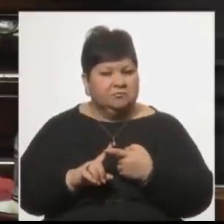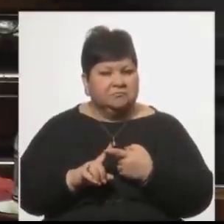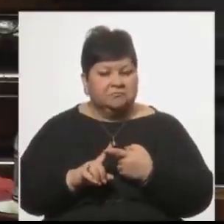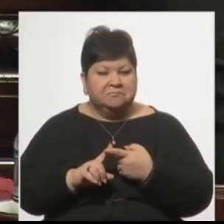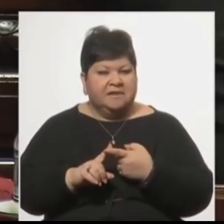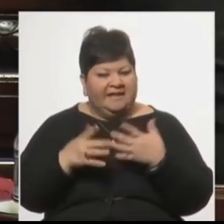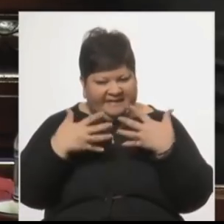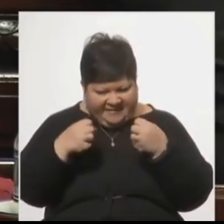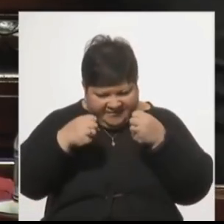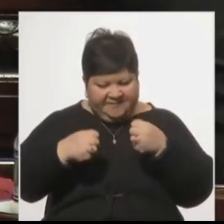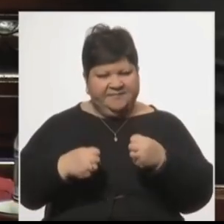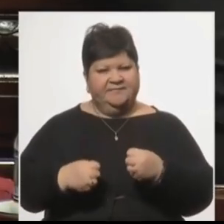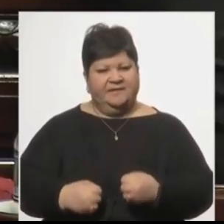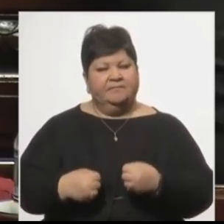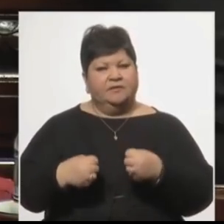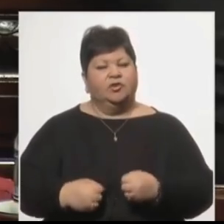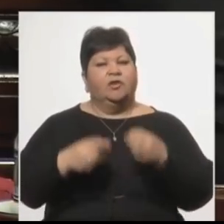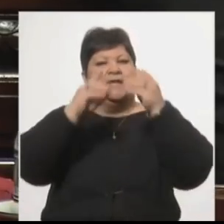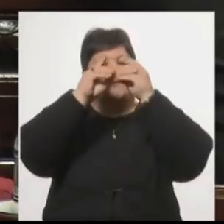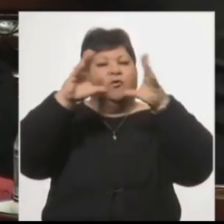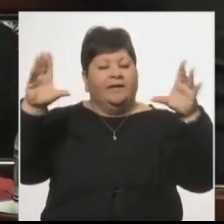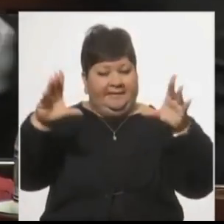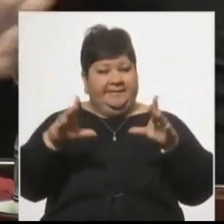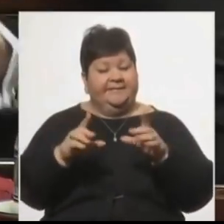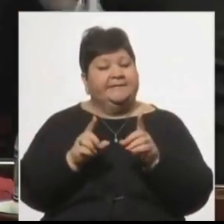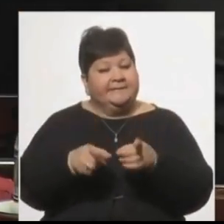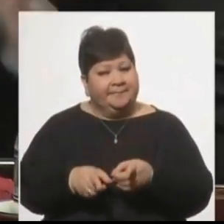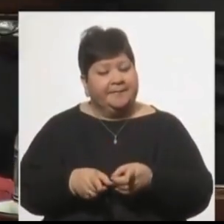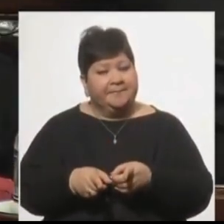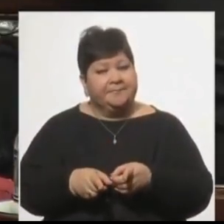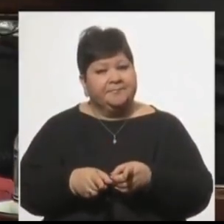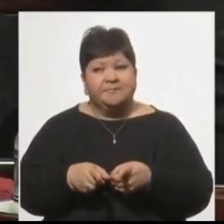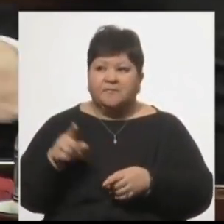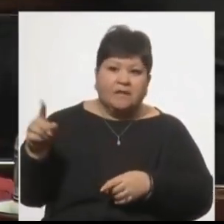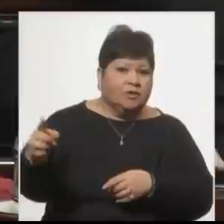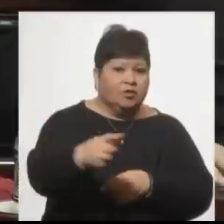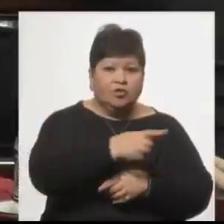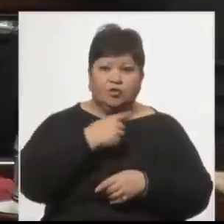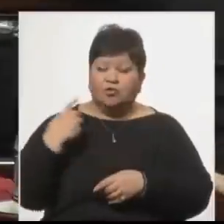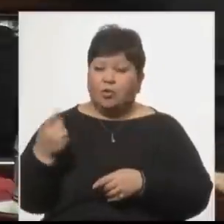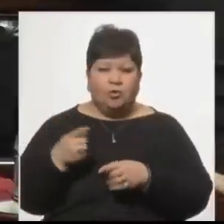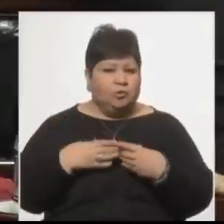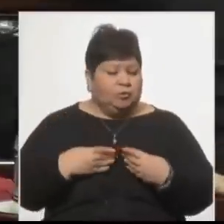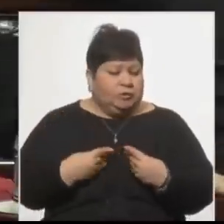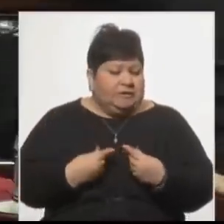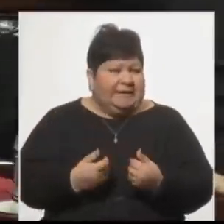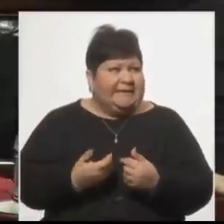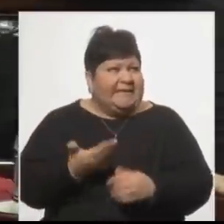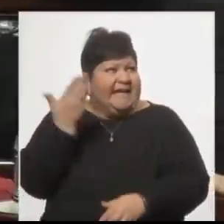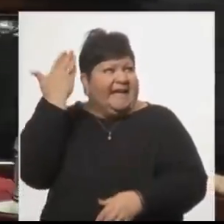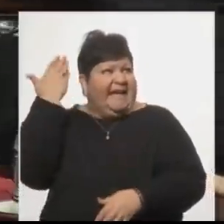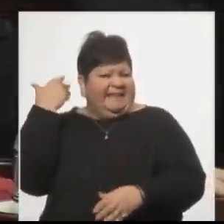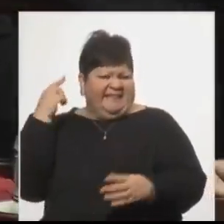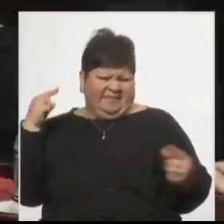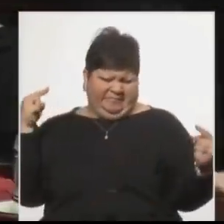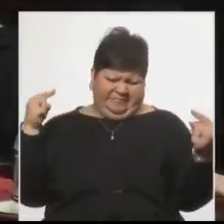reafirmación democrática, esta es una hora en la cual todos tenemos que sentir que habiendo estado tan enfrentados